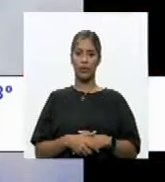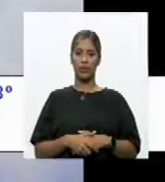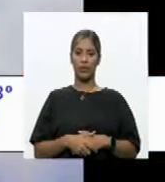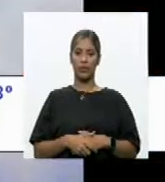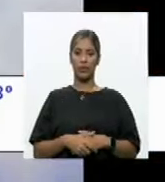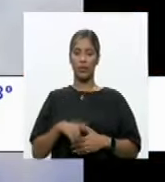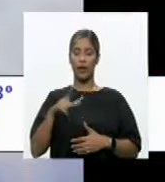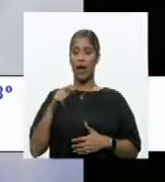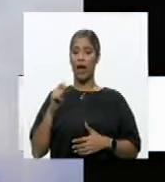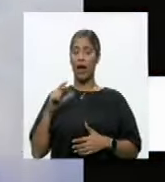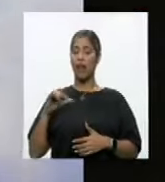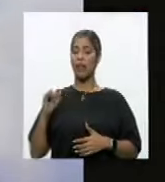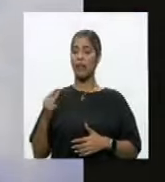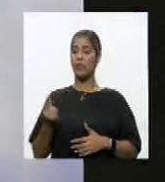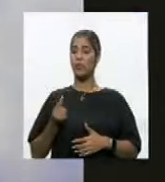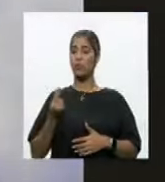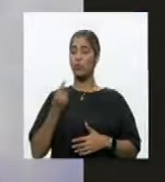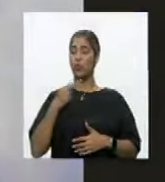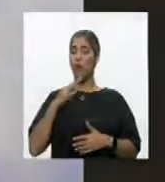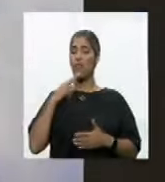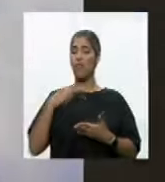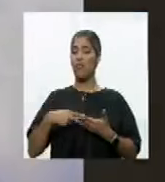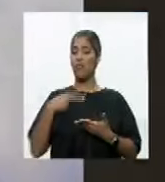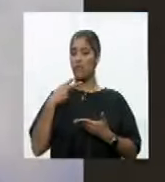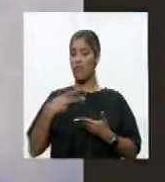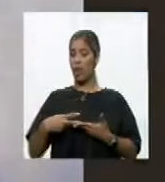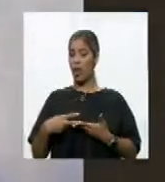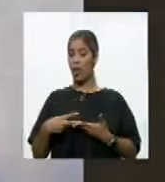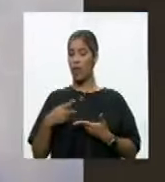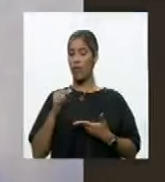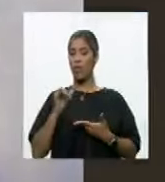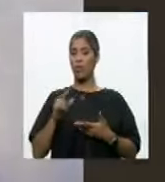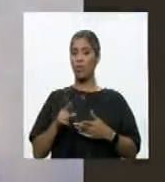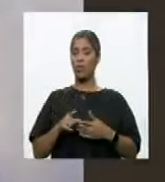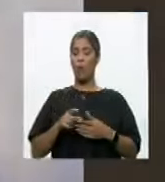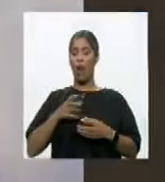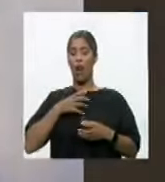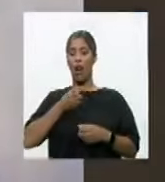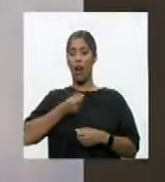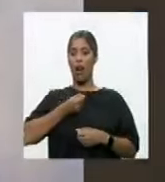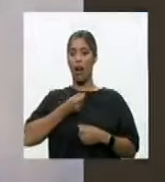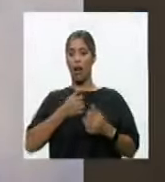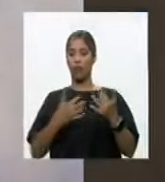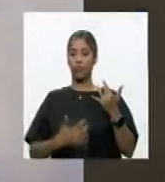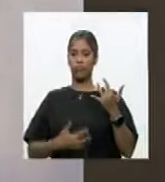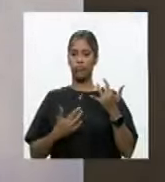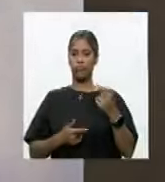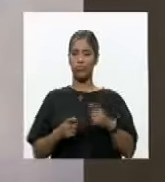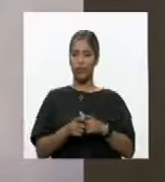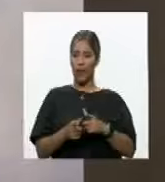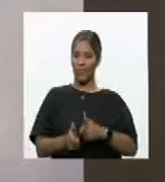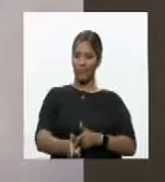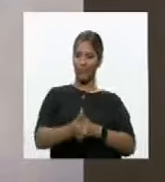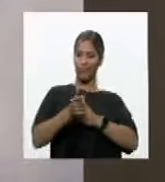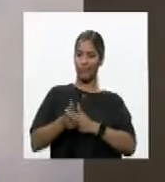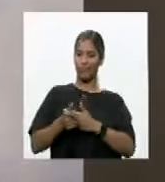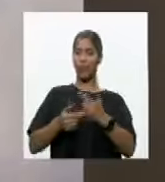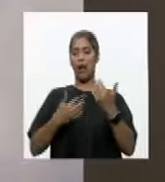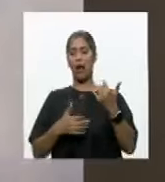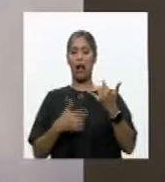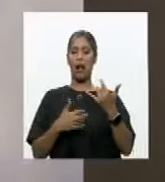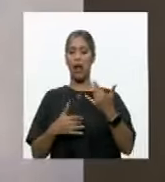Alí utilizó el verbo y su fusil era el 4 de la guitarra. El comandante